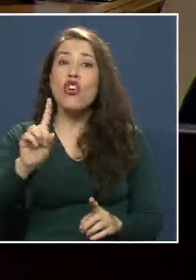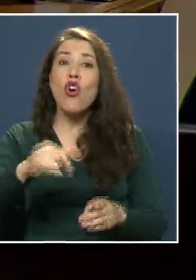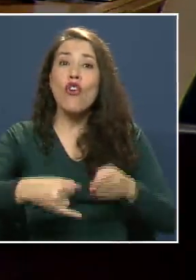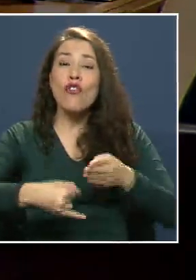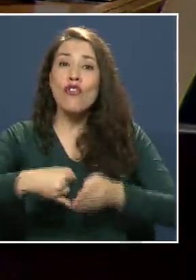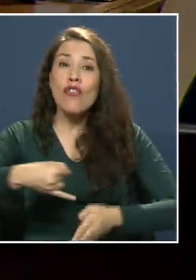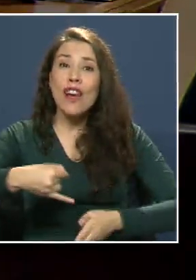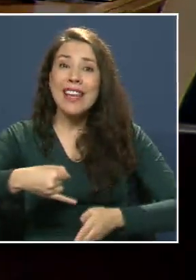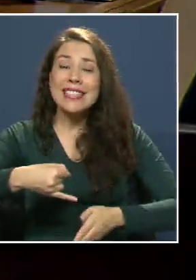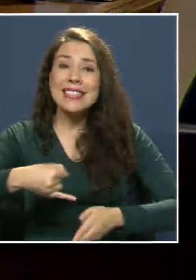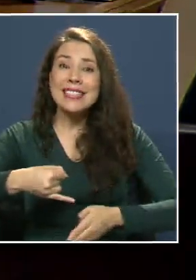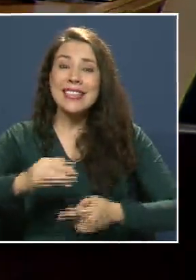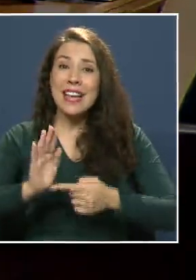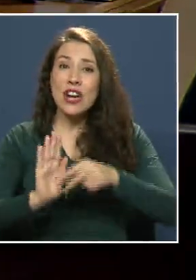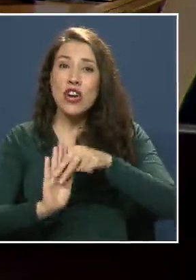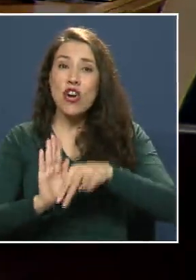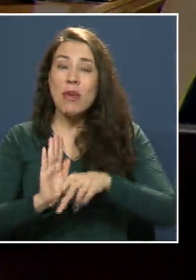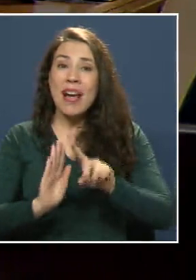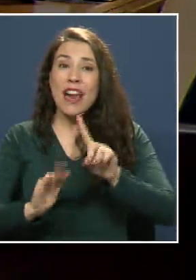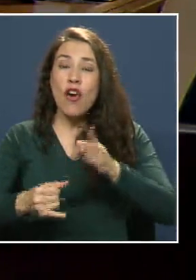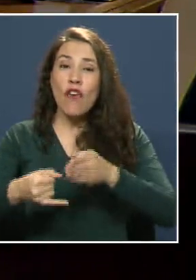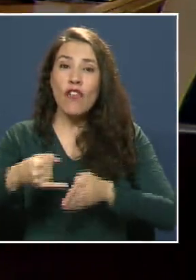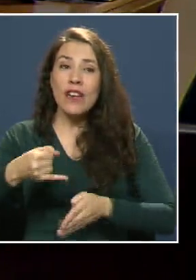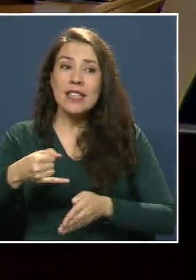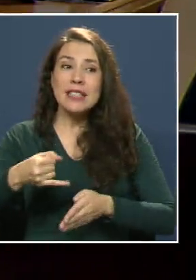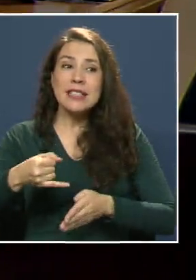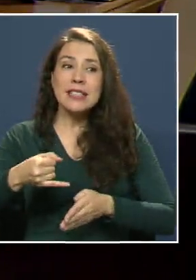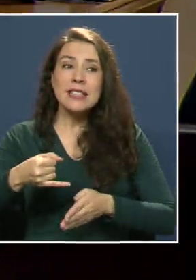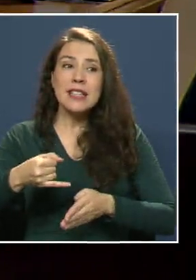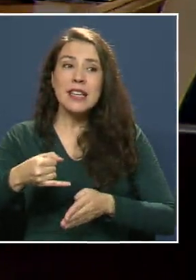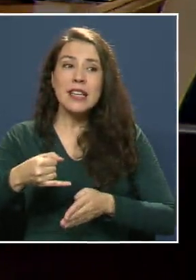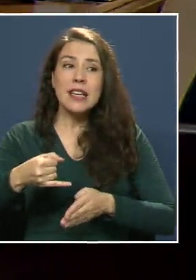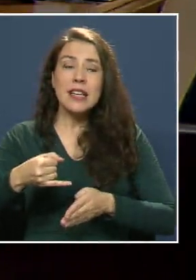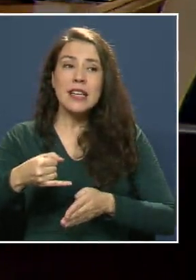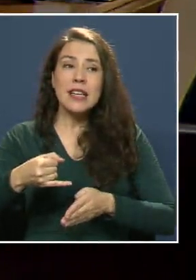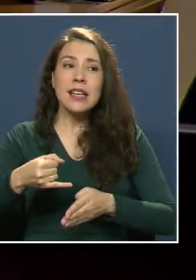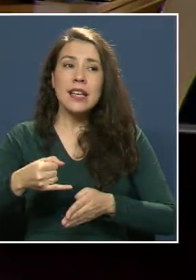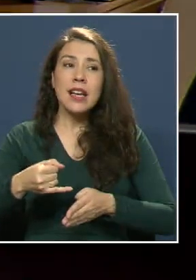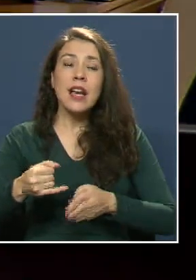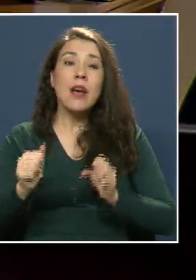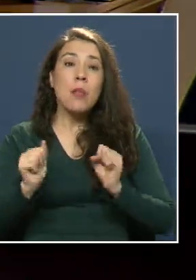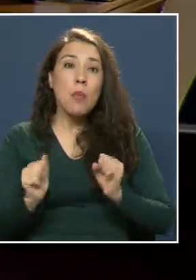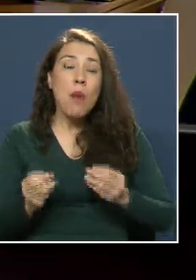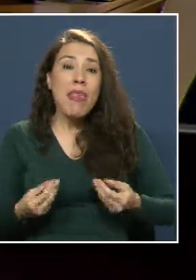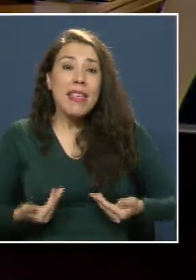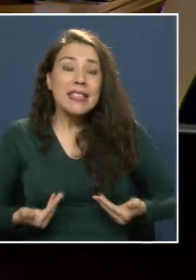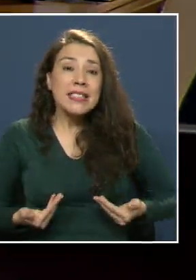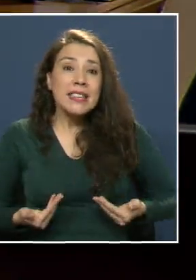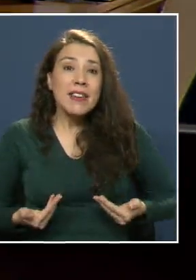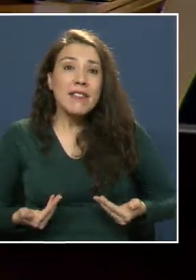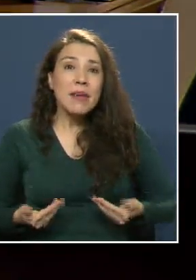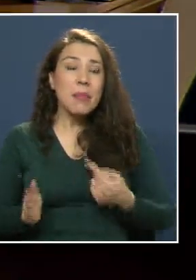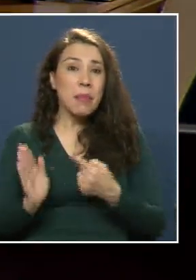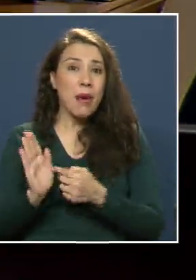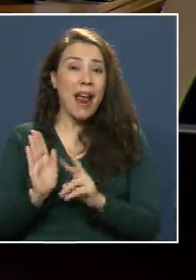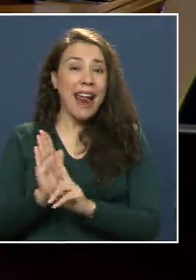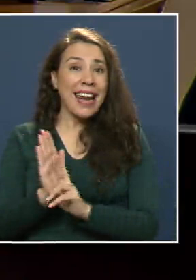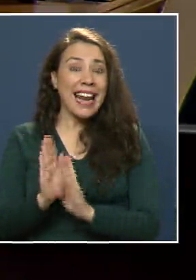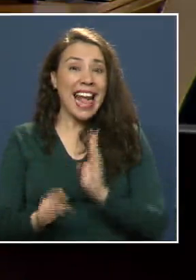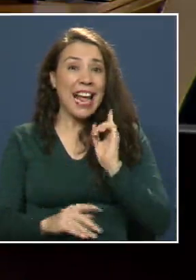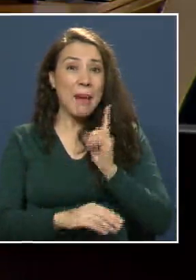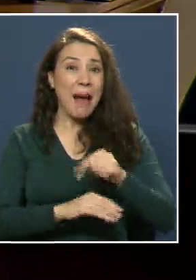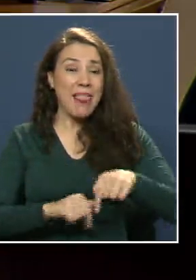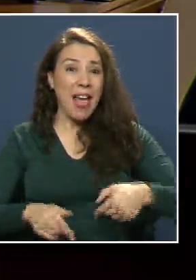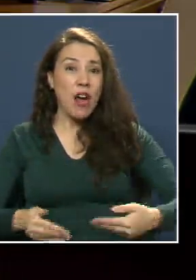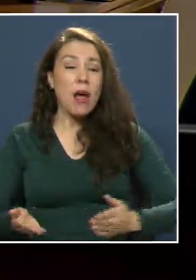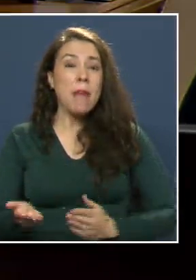esta norma de imprescriptibilidad sería eficiente, de acuerdo a la regla vigente hoy, a